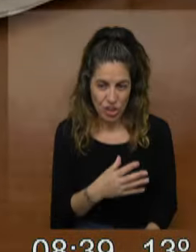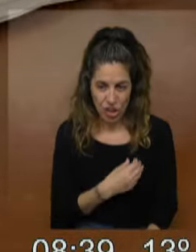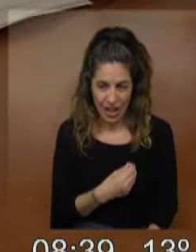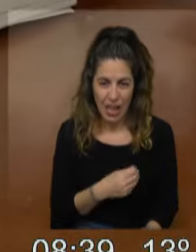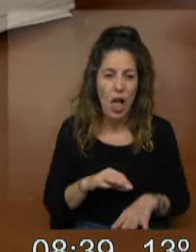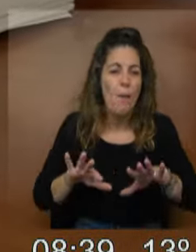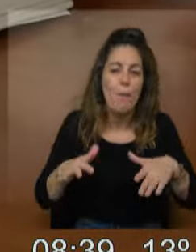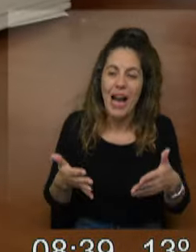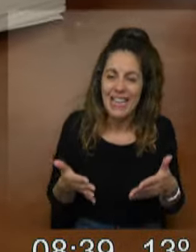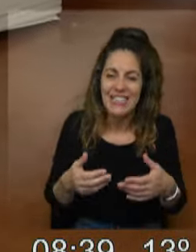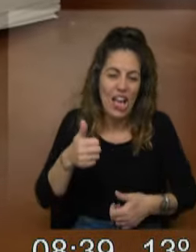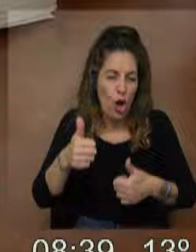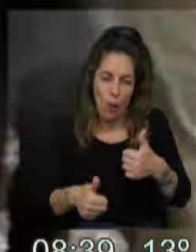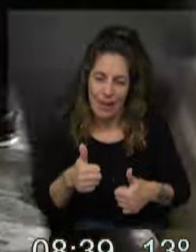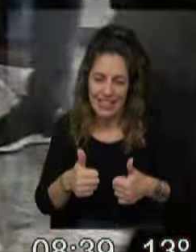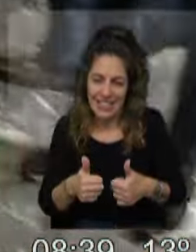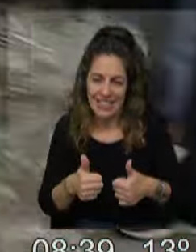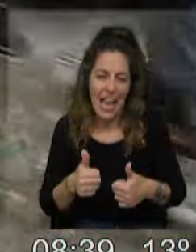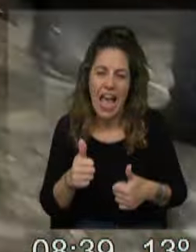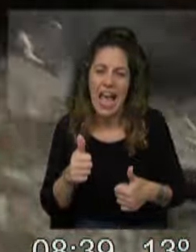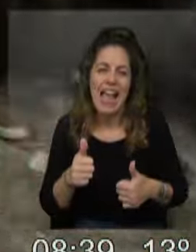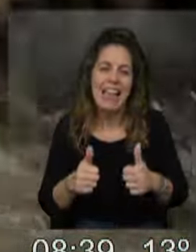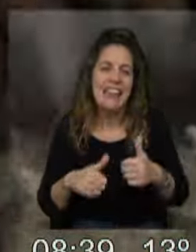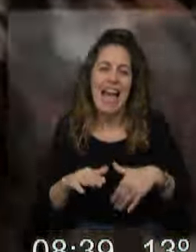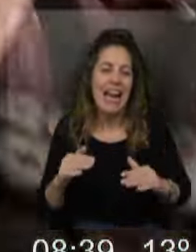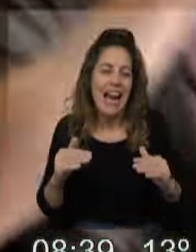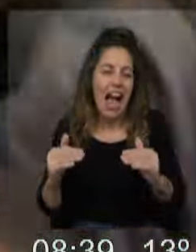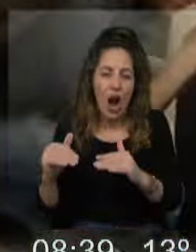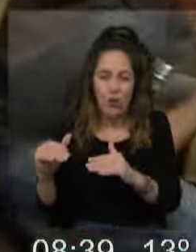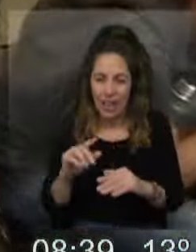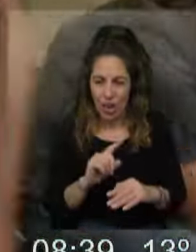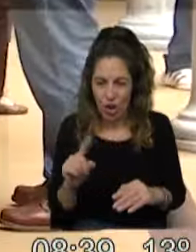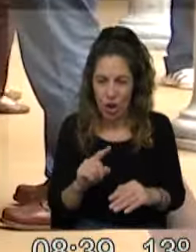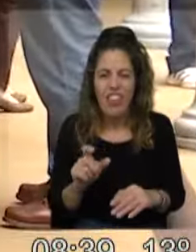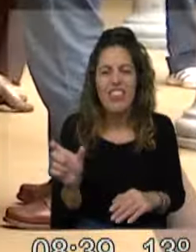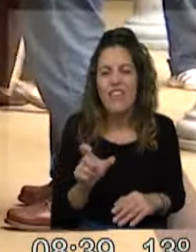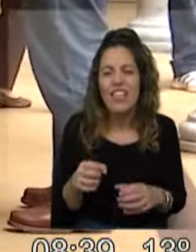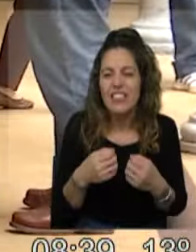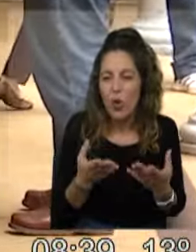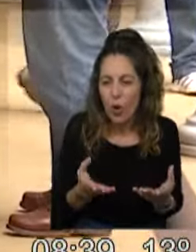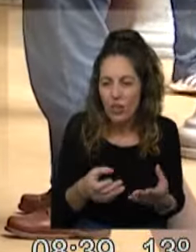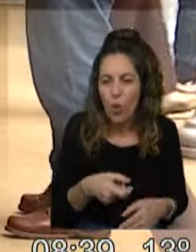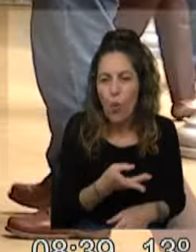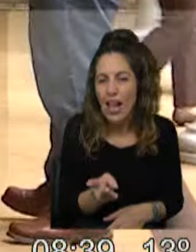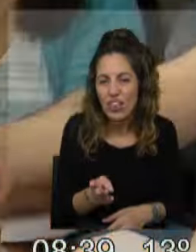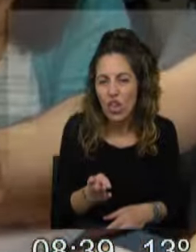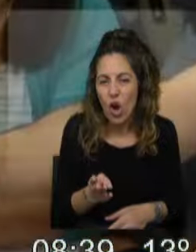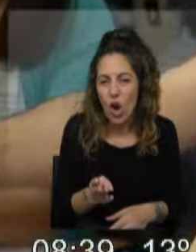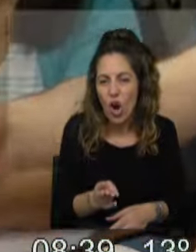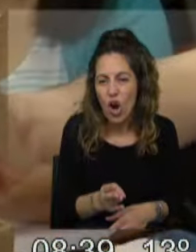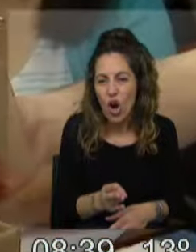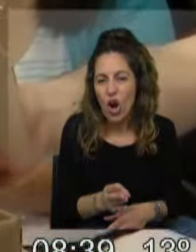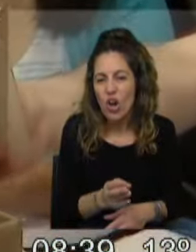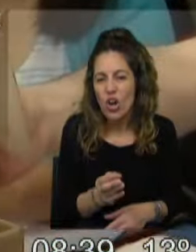que la competencia no está tan ajustada como decías vos no la diferencia cuál puede ser cuánto saca rafo Sí